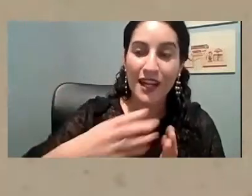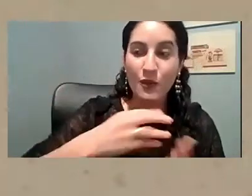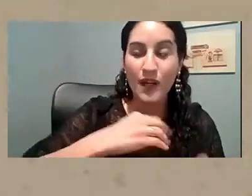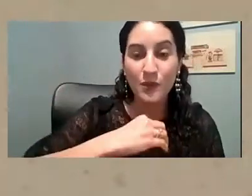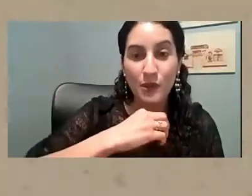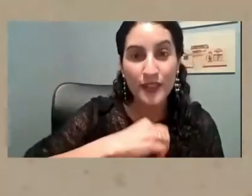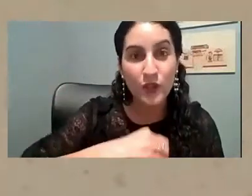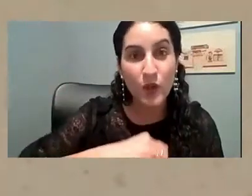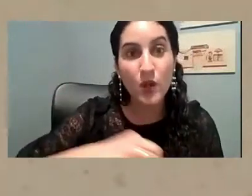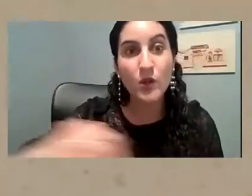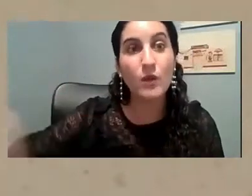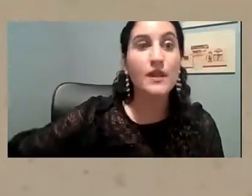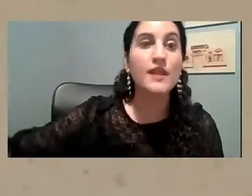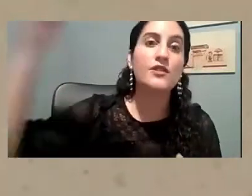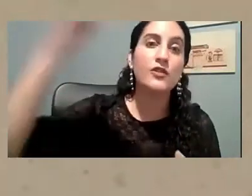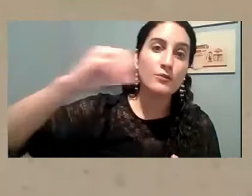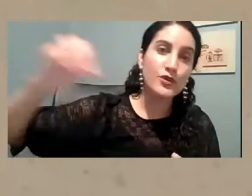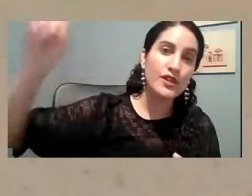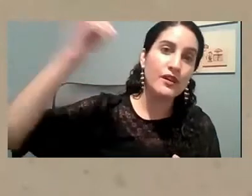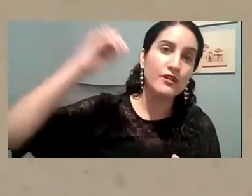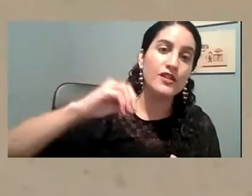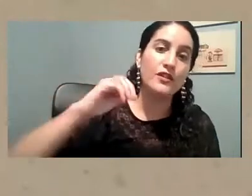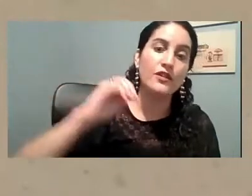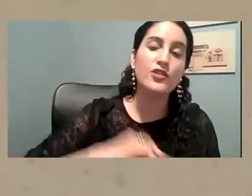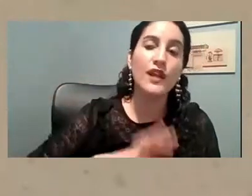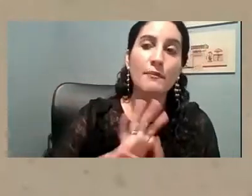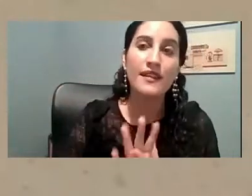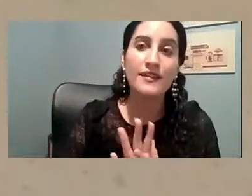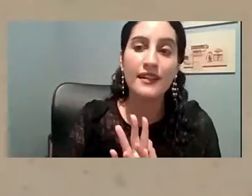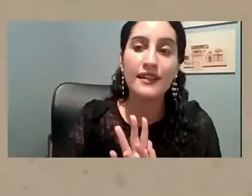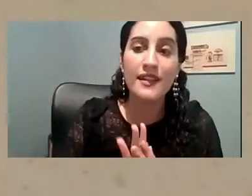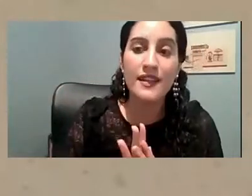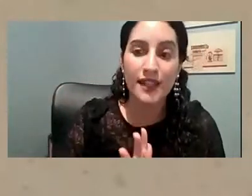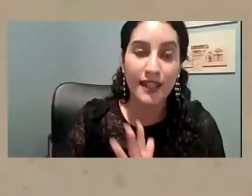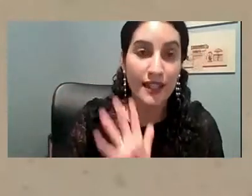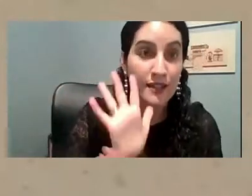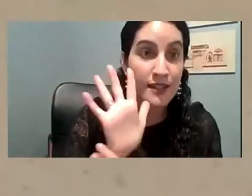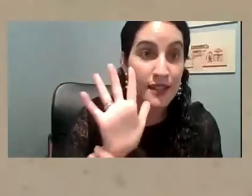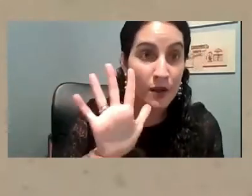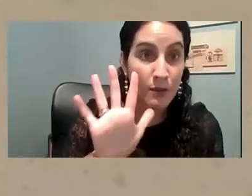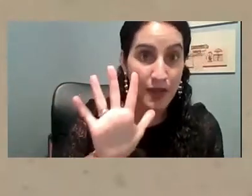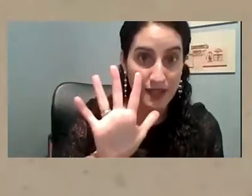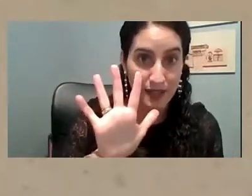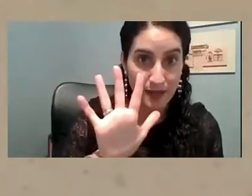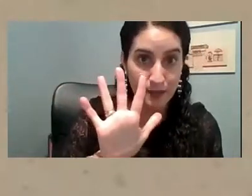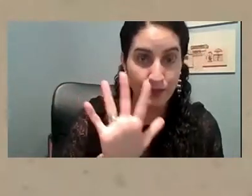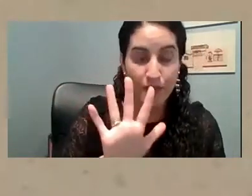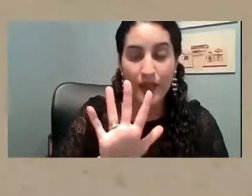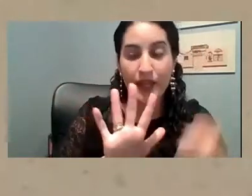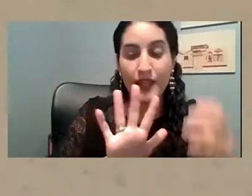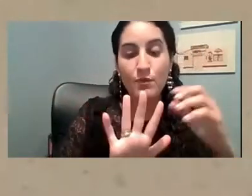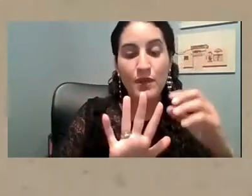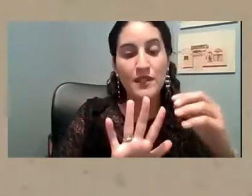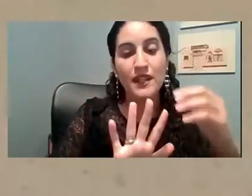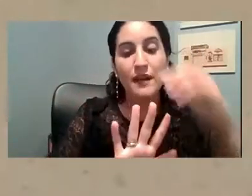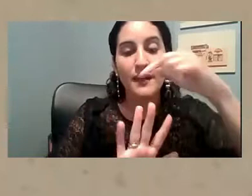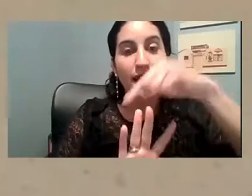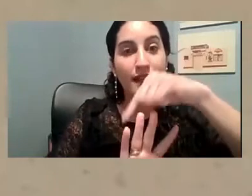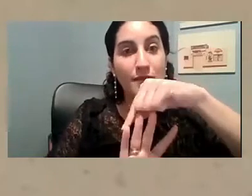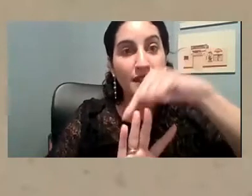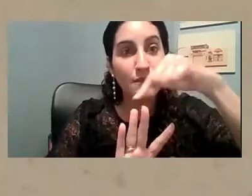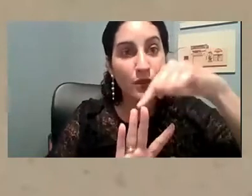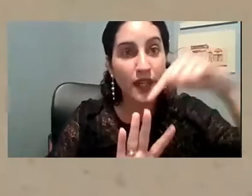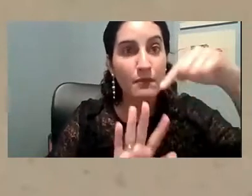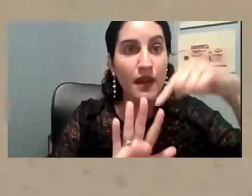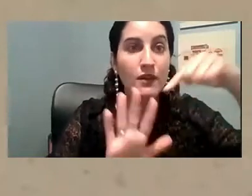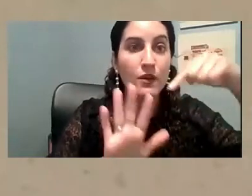en la cual uno ve todos los pisos del museo, sino solamente se elegían 5 piezas que nos permitan hablar